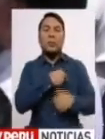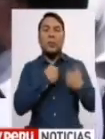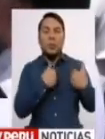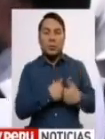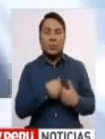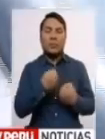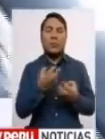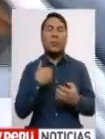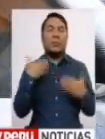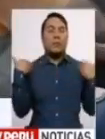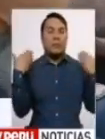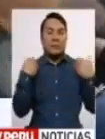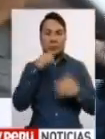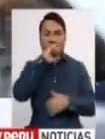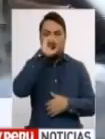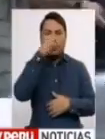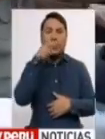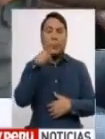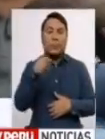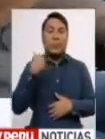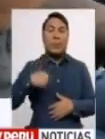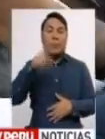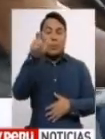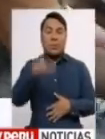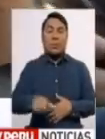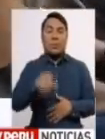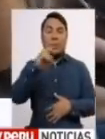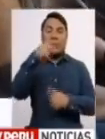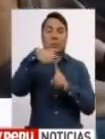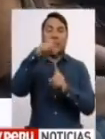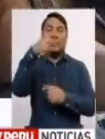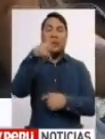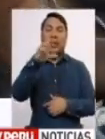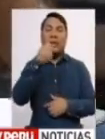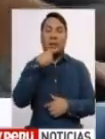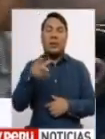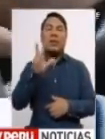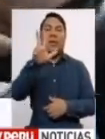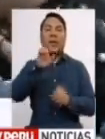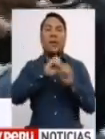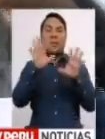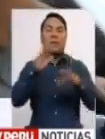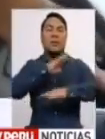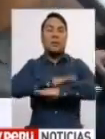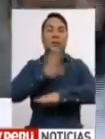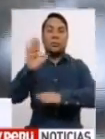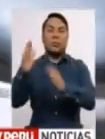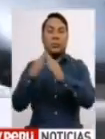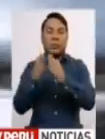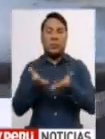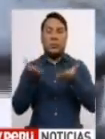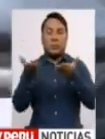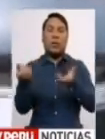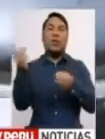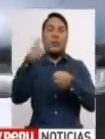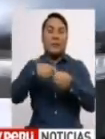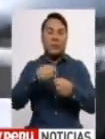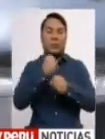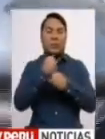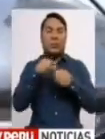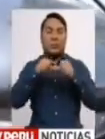Estoy muy, muy, muy feliz. El alcalde tendrá unos días de descanso médico en su casa antes de reincorporarse a sus labores.